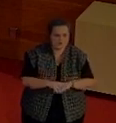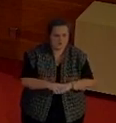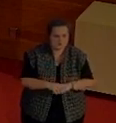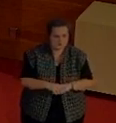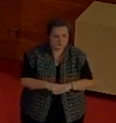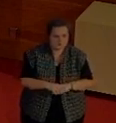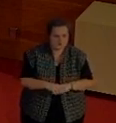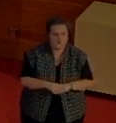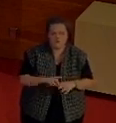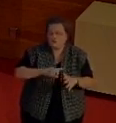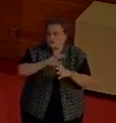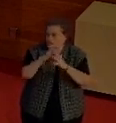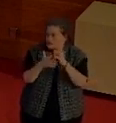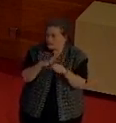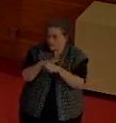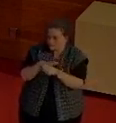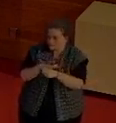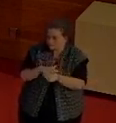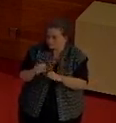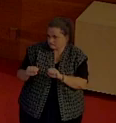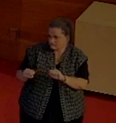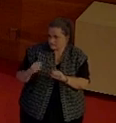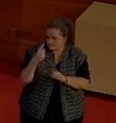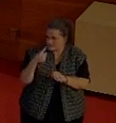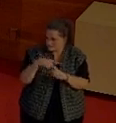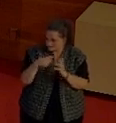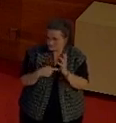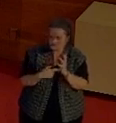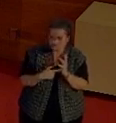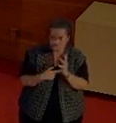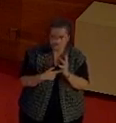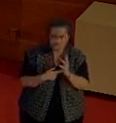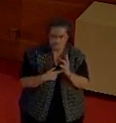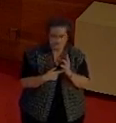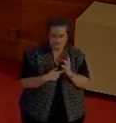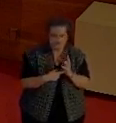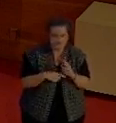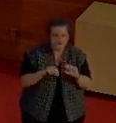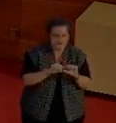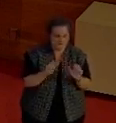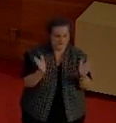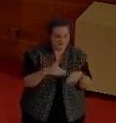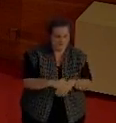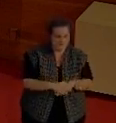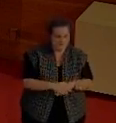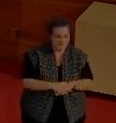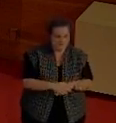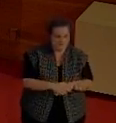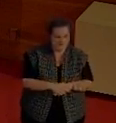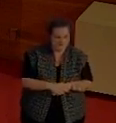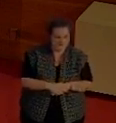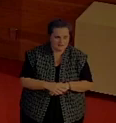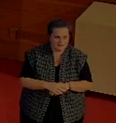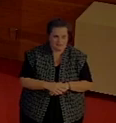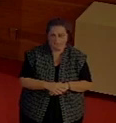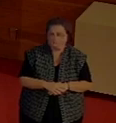niveles a estos cinco niveles que estábamos hablando H No hay manera no habría manera de que en algún momento claro eso tampoco lo vas a